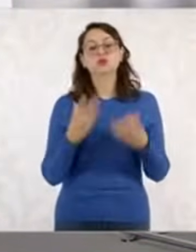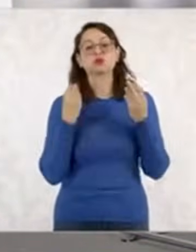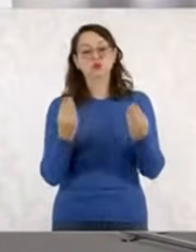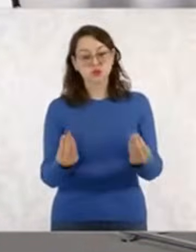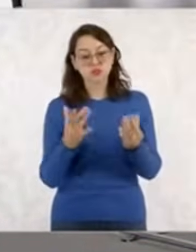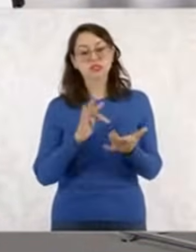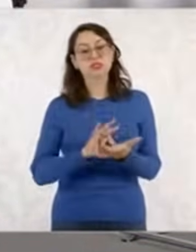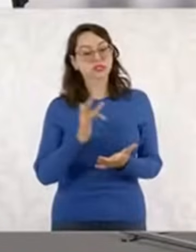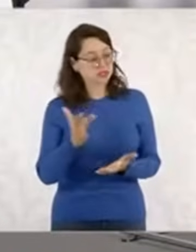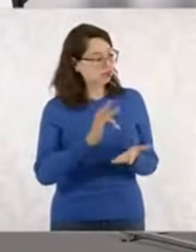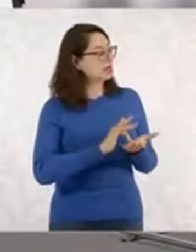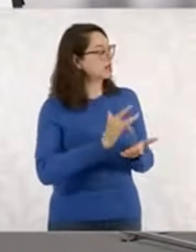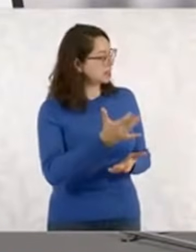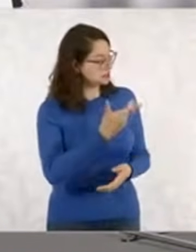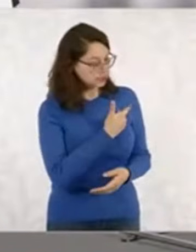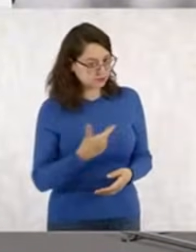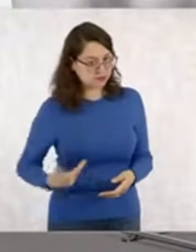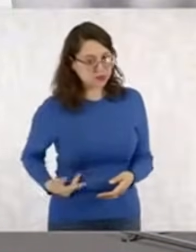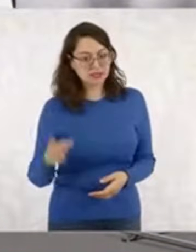gracias. Muchas gracias, señor presidente.